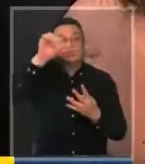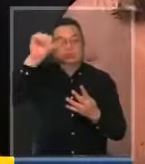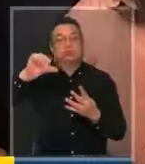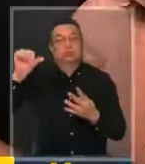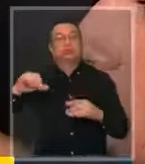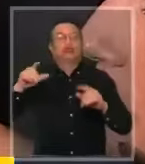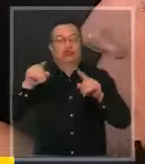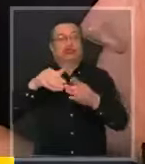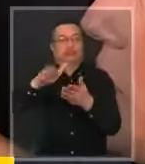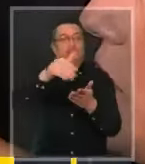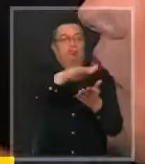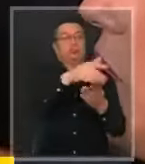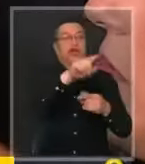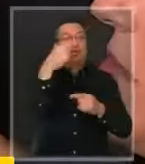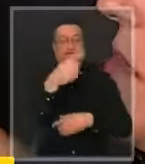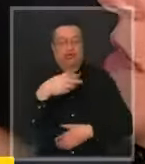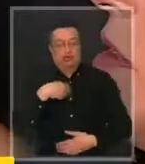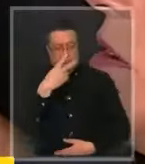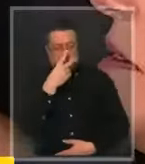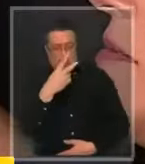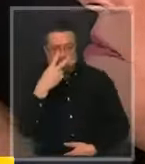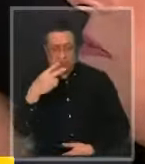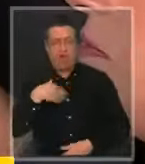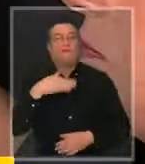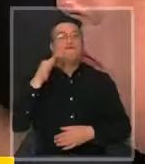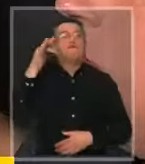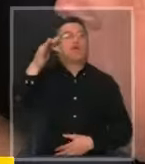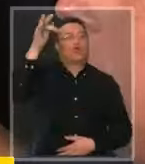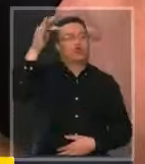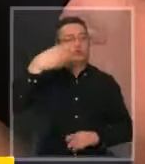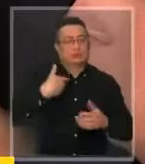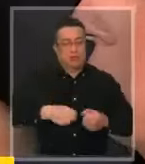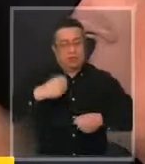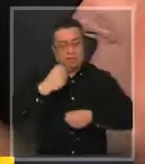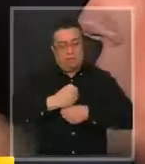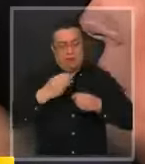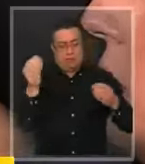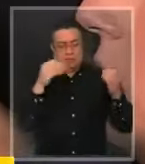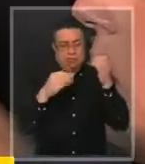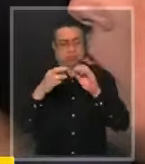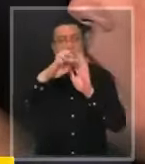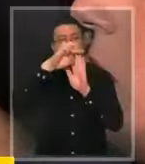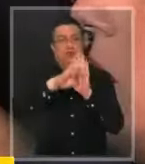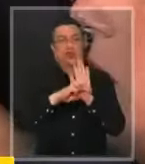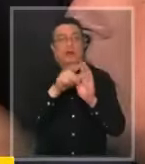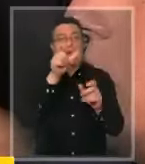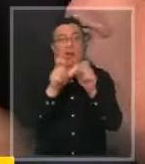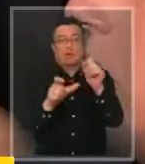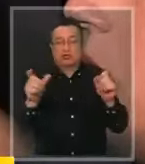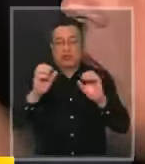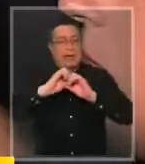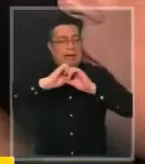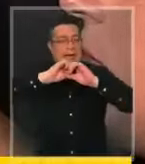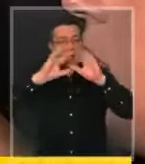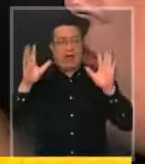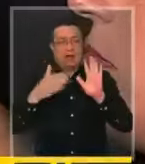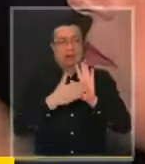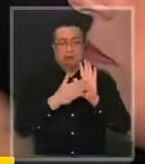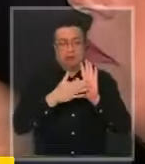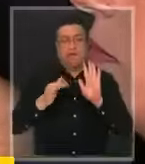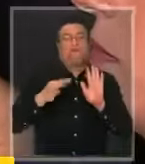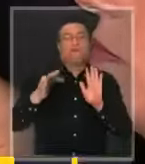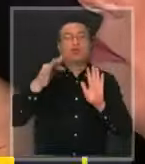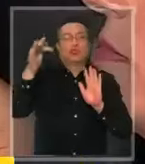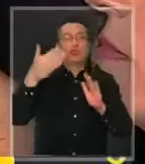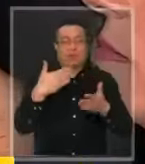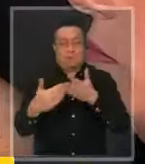merecen. Nosotros hoy día estamos con una mirada de futuro. Hemos hecho un proyecto y hemos presentado un proyecto a la ciudadanía bien claro, de futuro, con